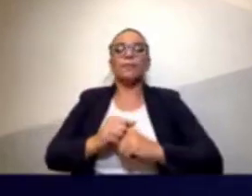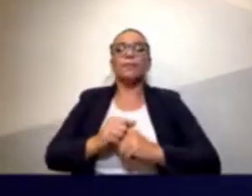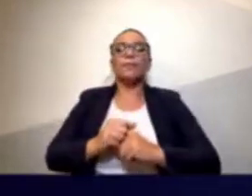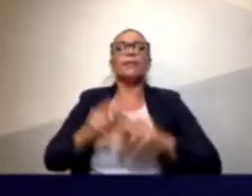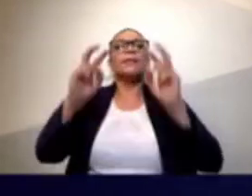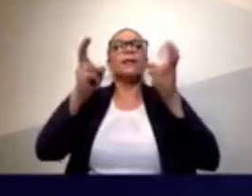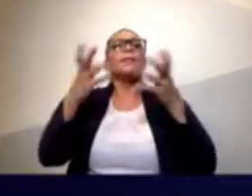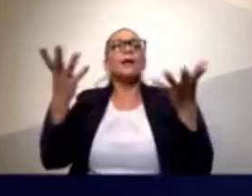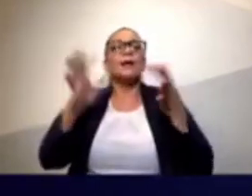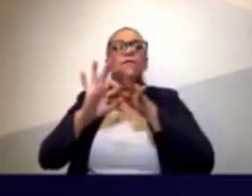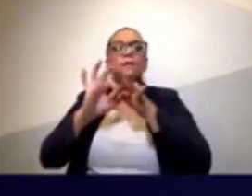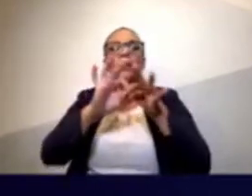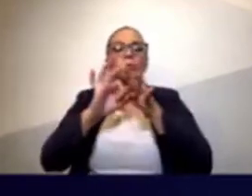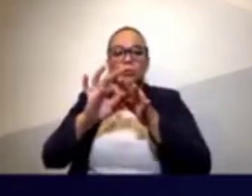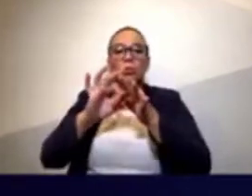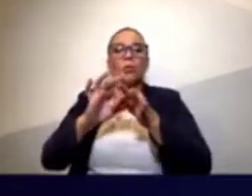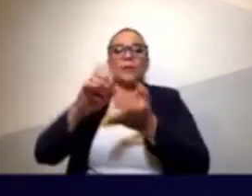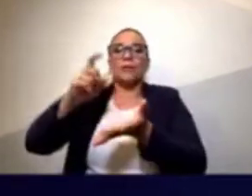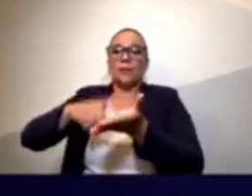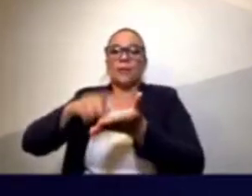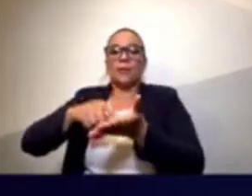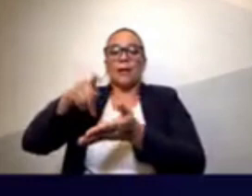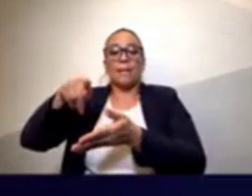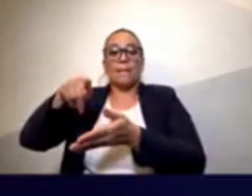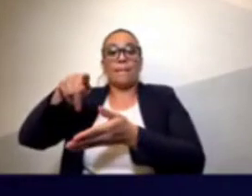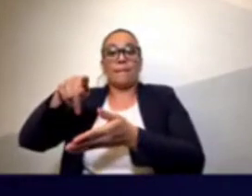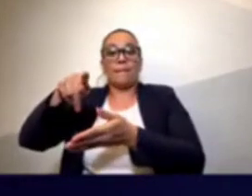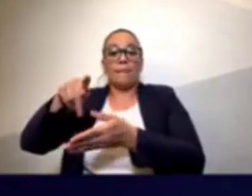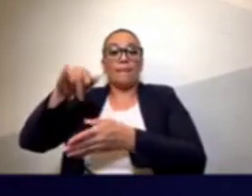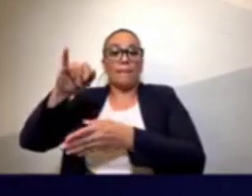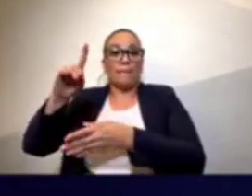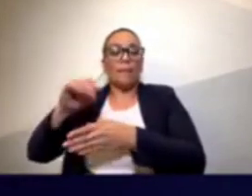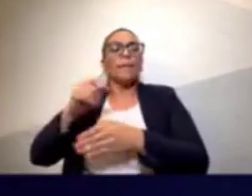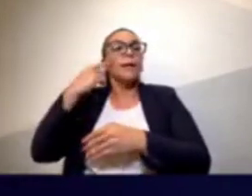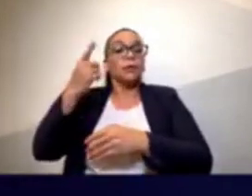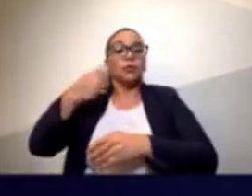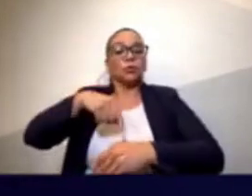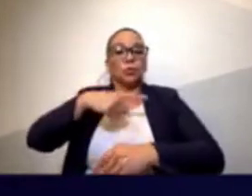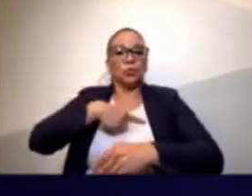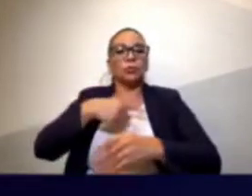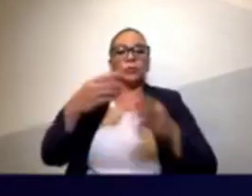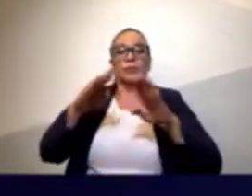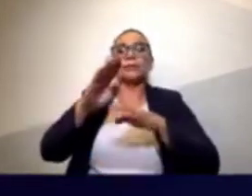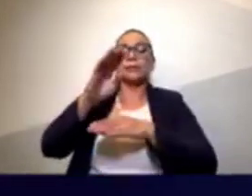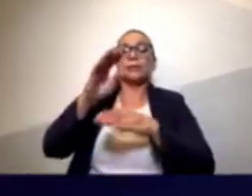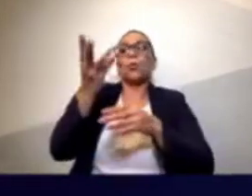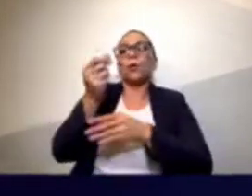deuda-PIB. Como pueden ver ustedes, nosotros cerramos en el 2022 con un